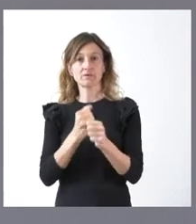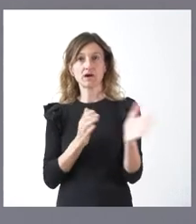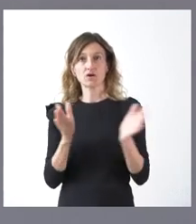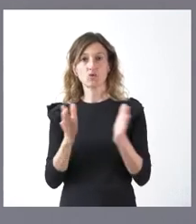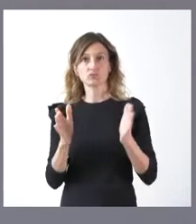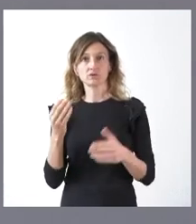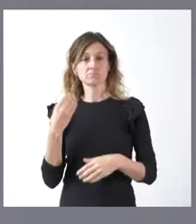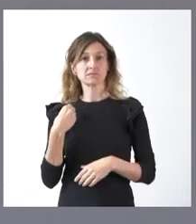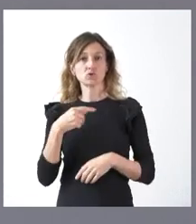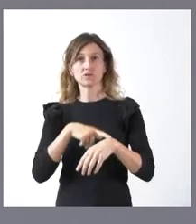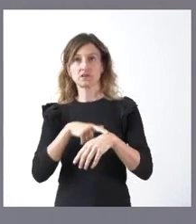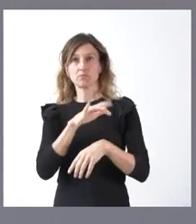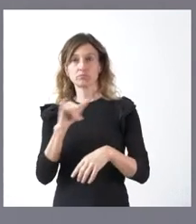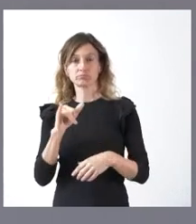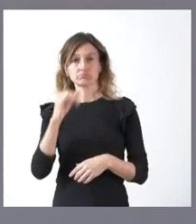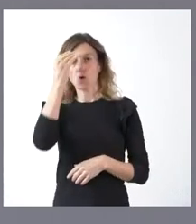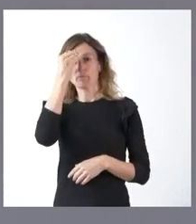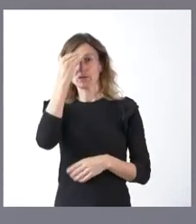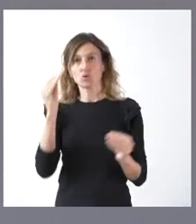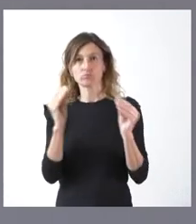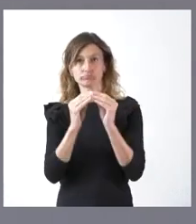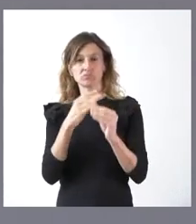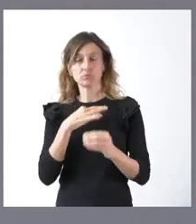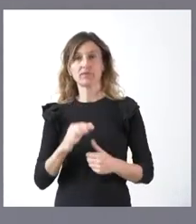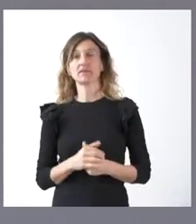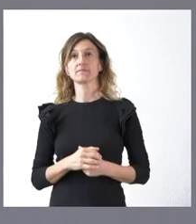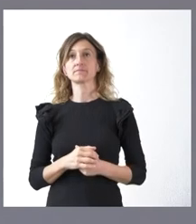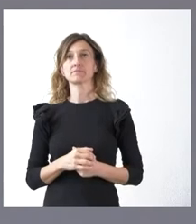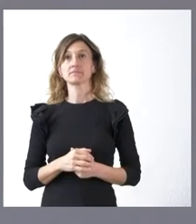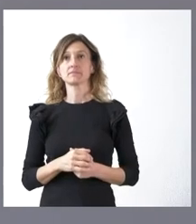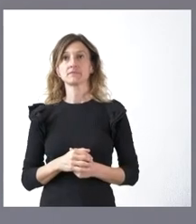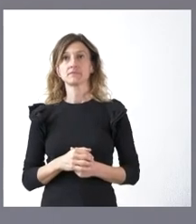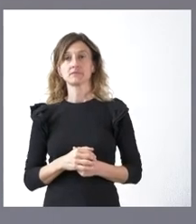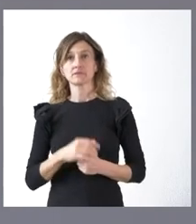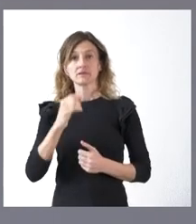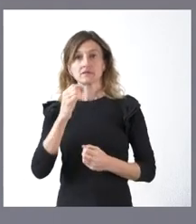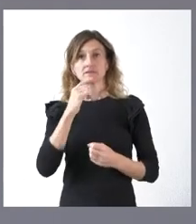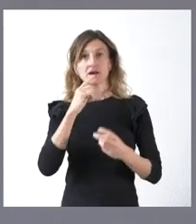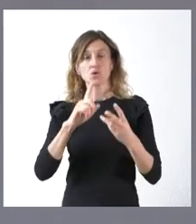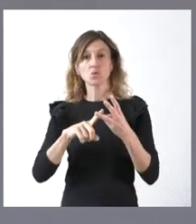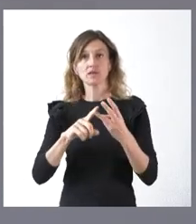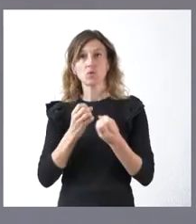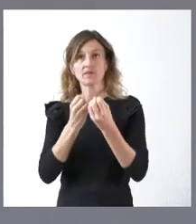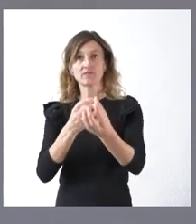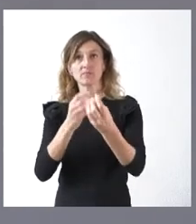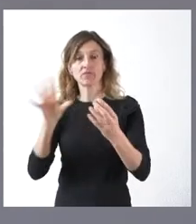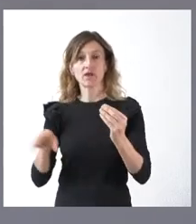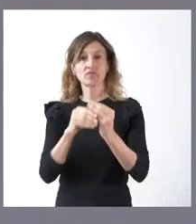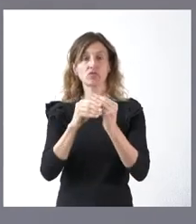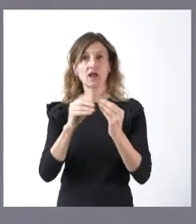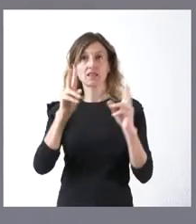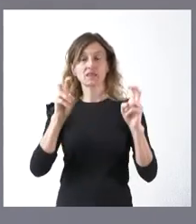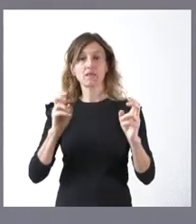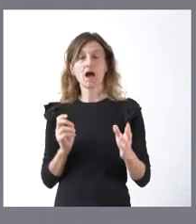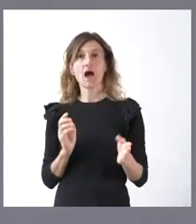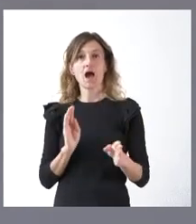compatibles a nuestro juicio y lo último no tengo hoy ahora ninguna información adicional sobre ayudas